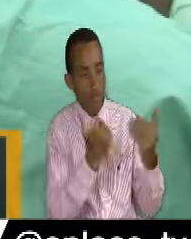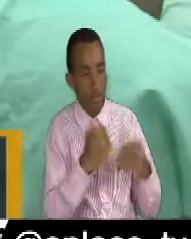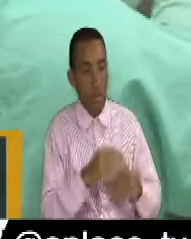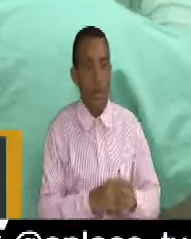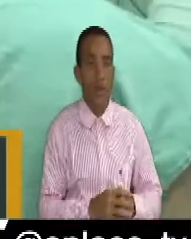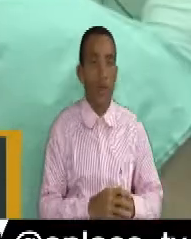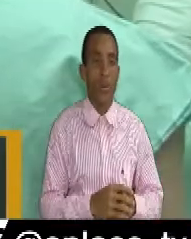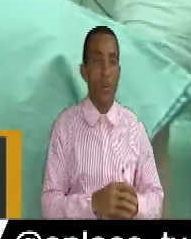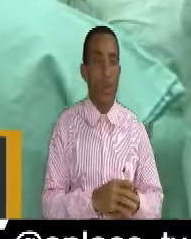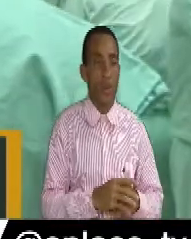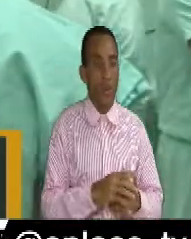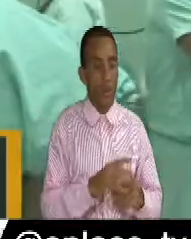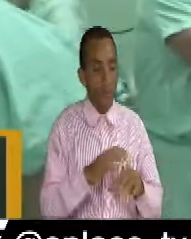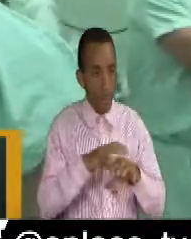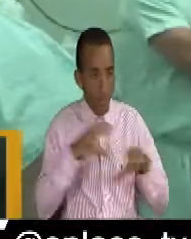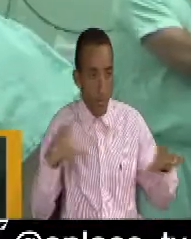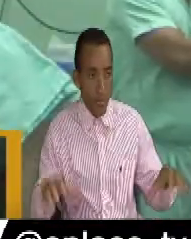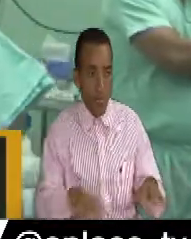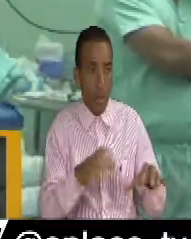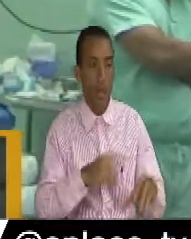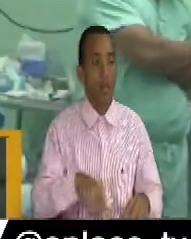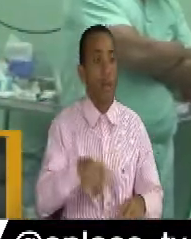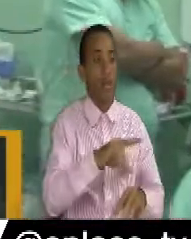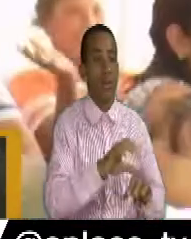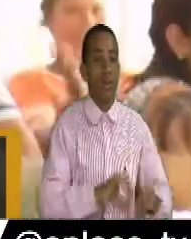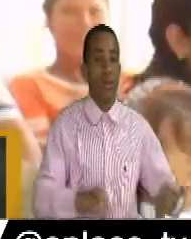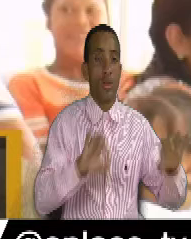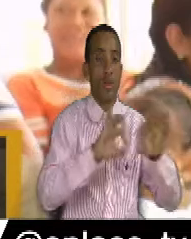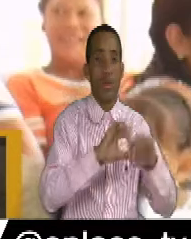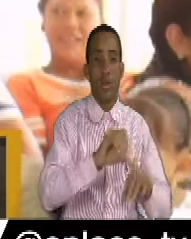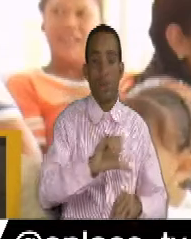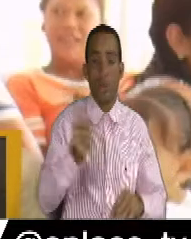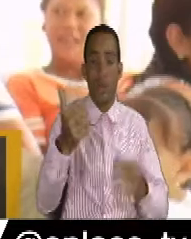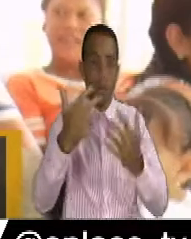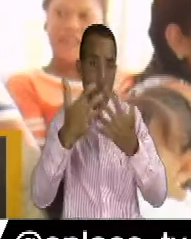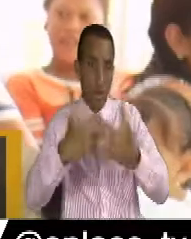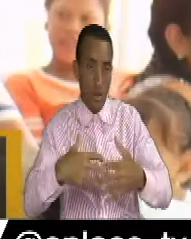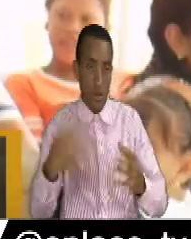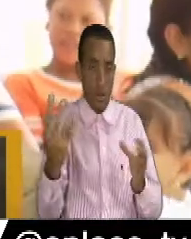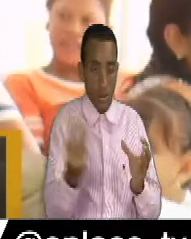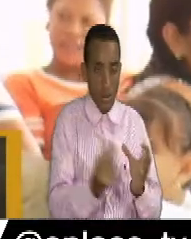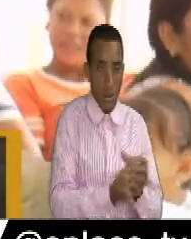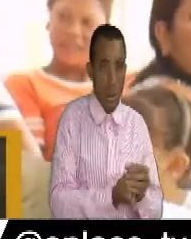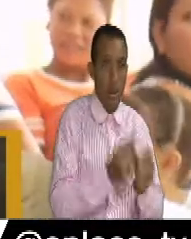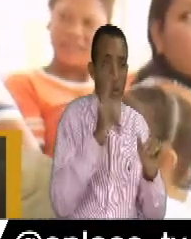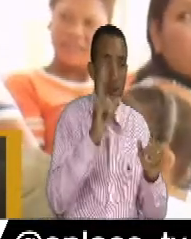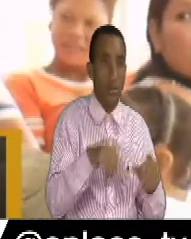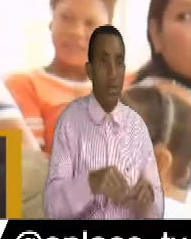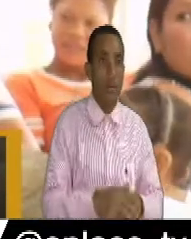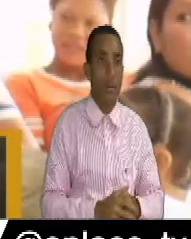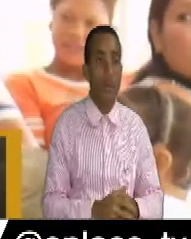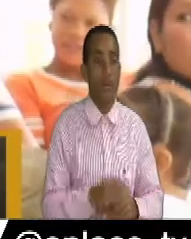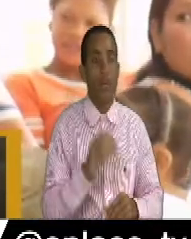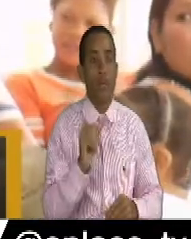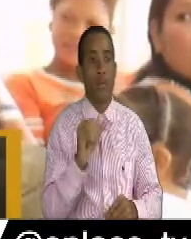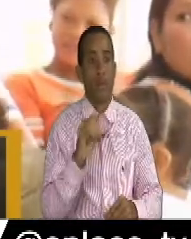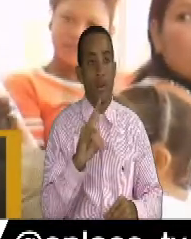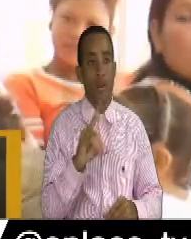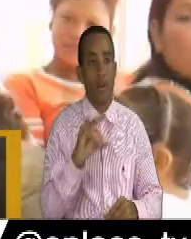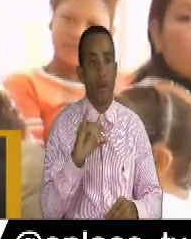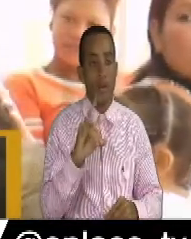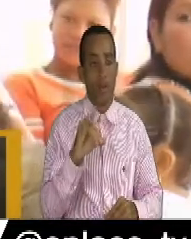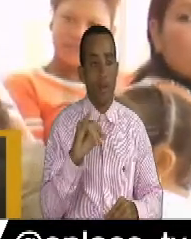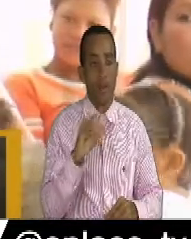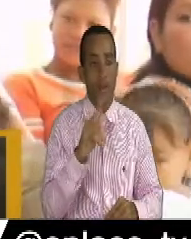de esta jornada. Hay otras empresas también que están vinculadas con nosotros, como por ejemplo Audifarma, ¿sí?,